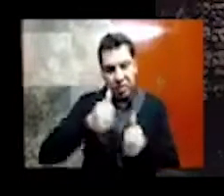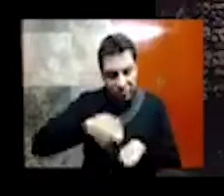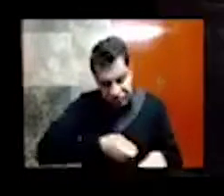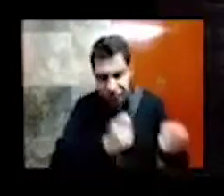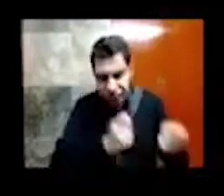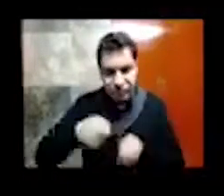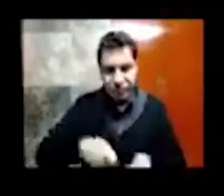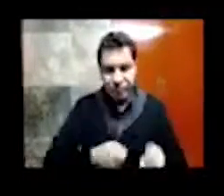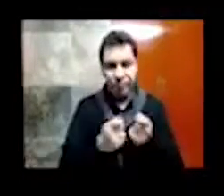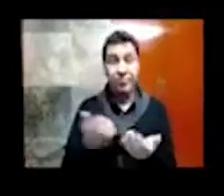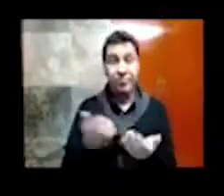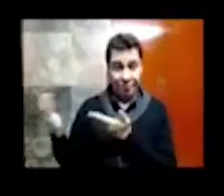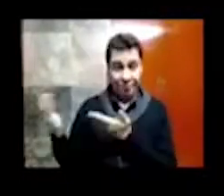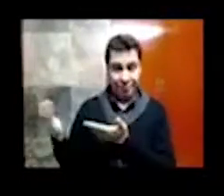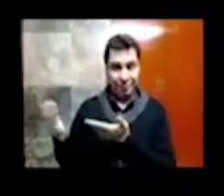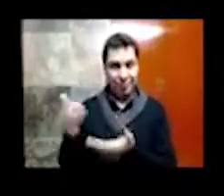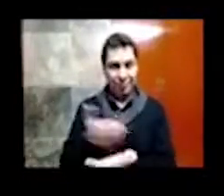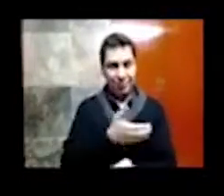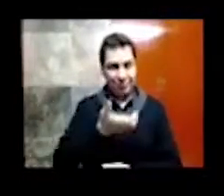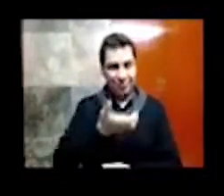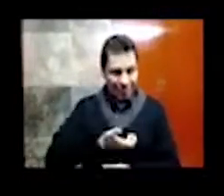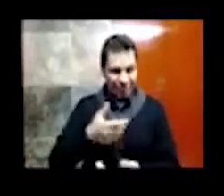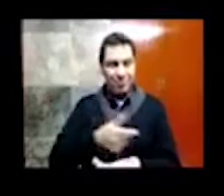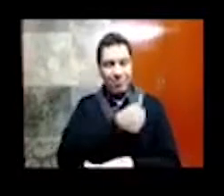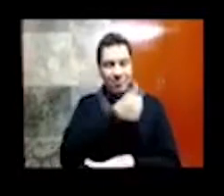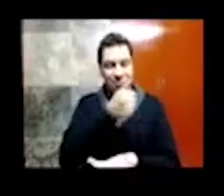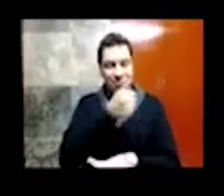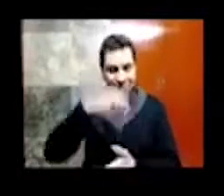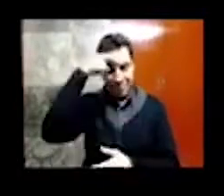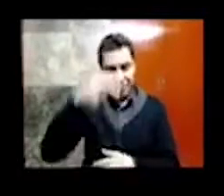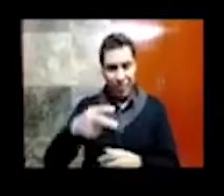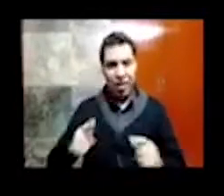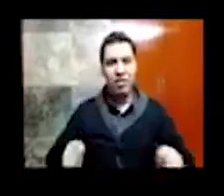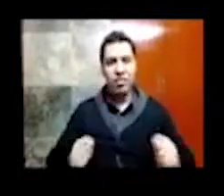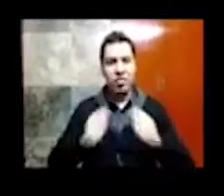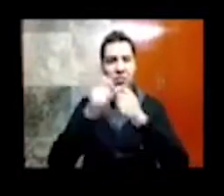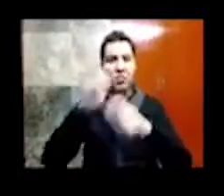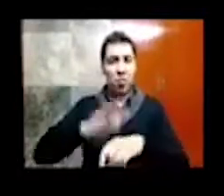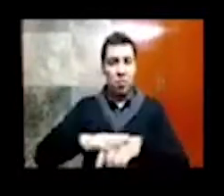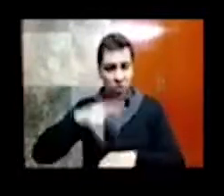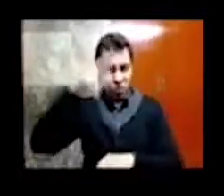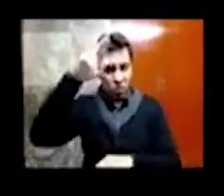Mayor es el resultado de la sobreposición y